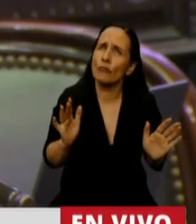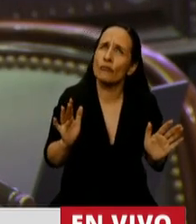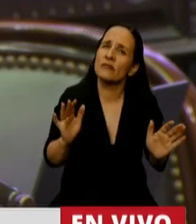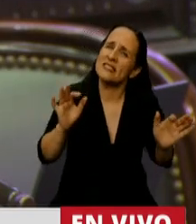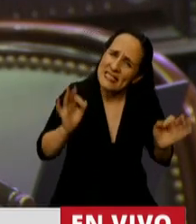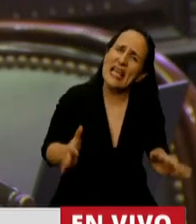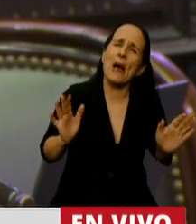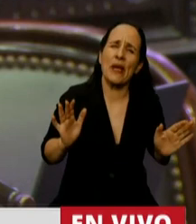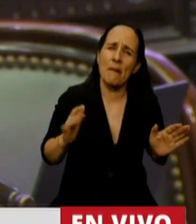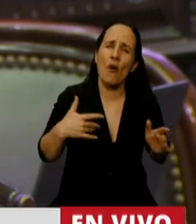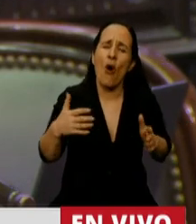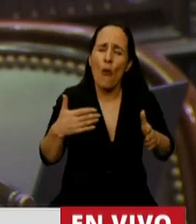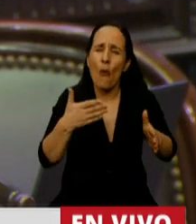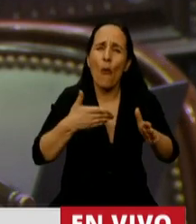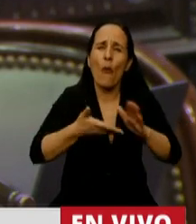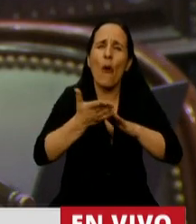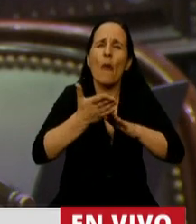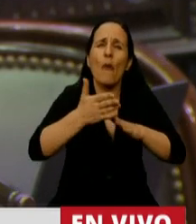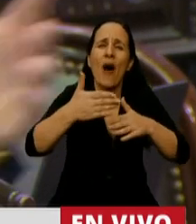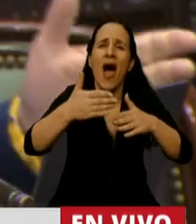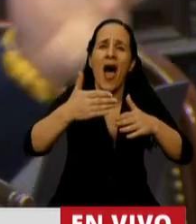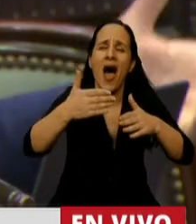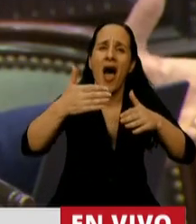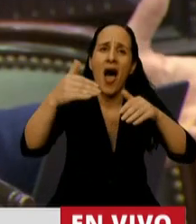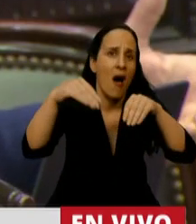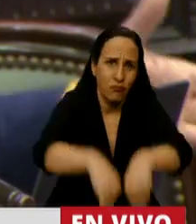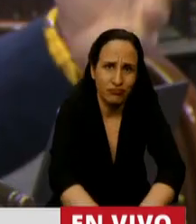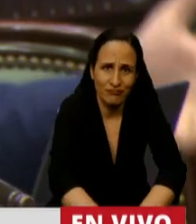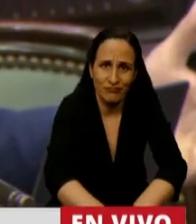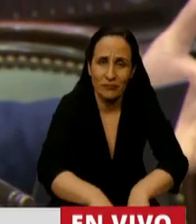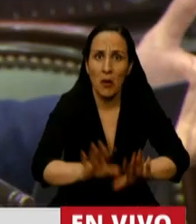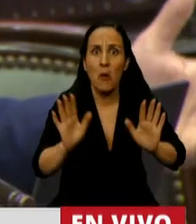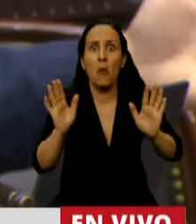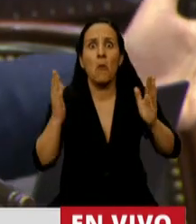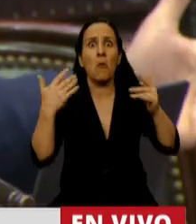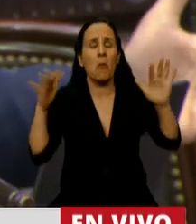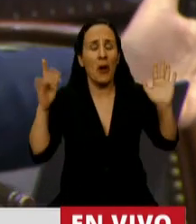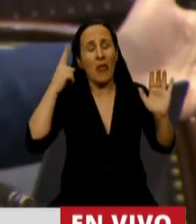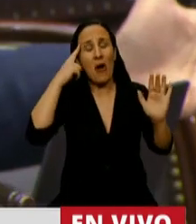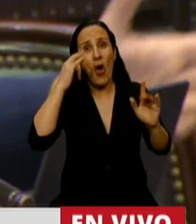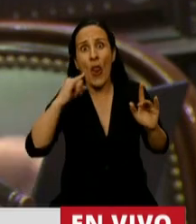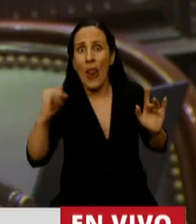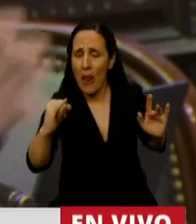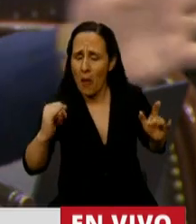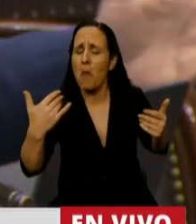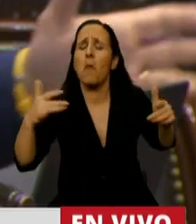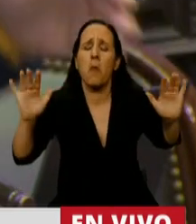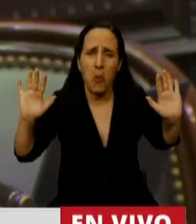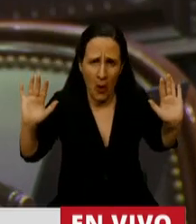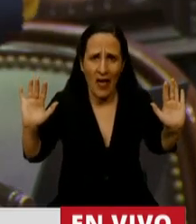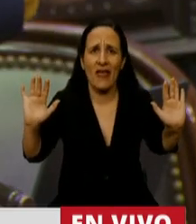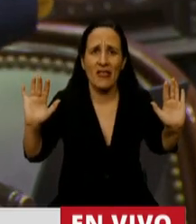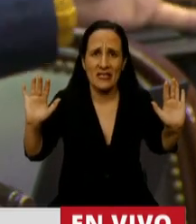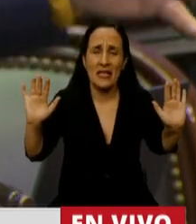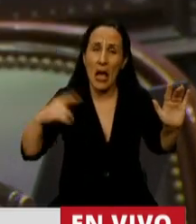dónde vamos y vamos al precipicio puedo pecar de pesimista bueno si quieren que les